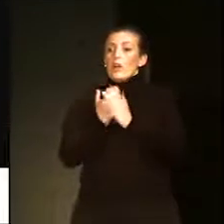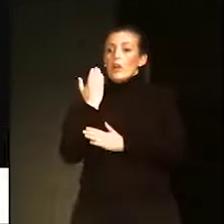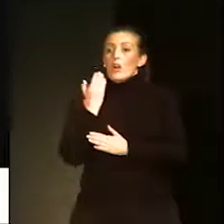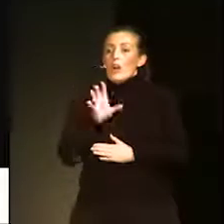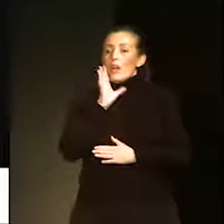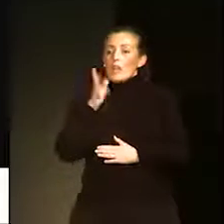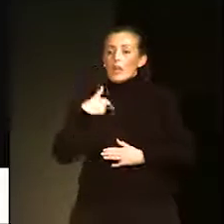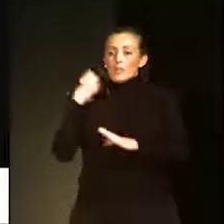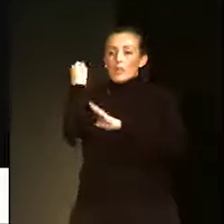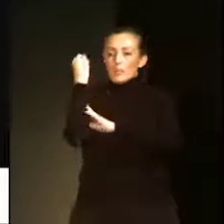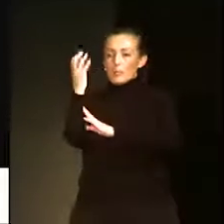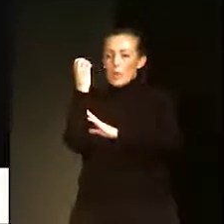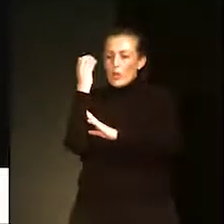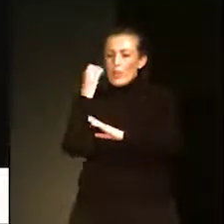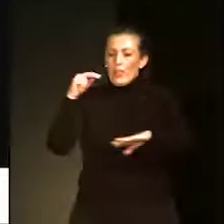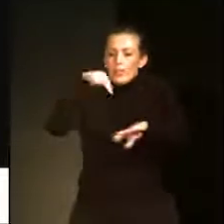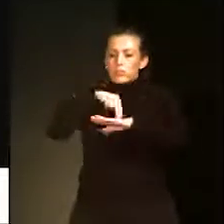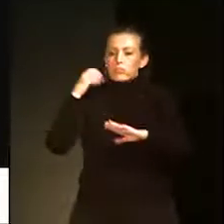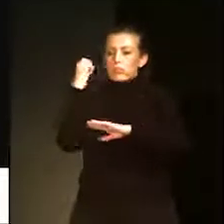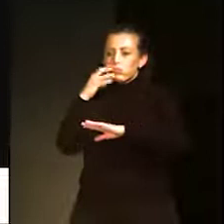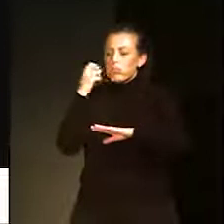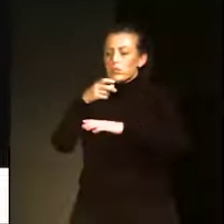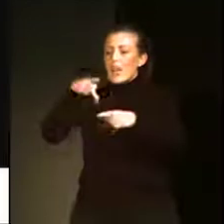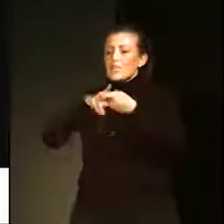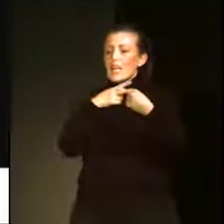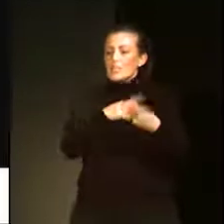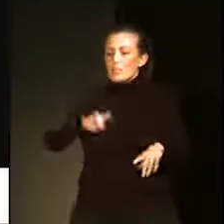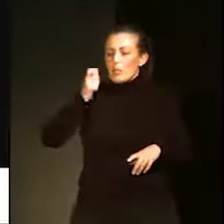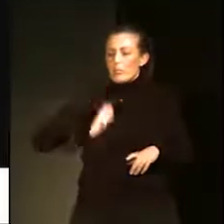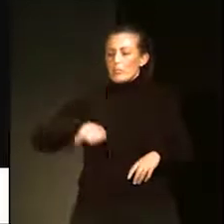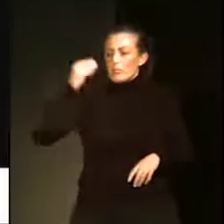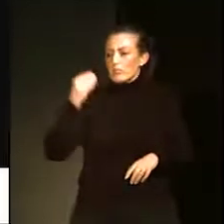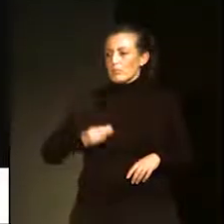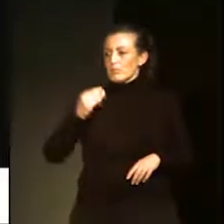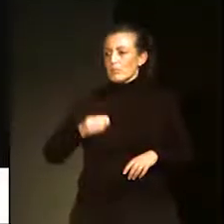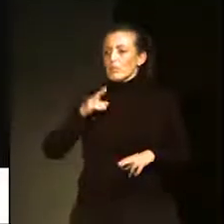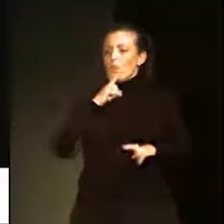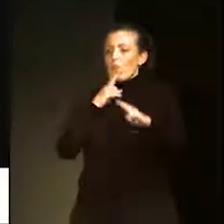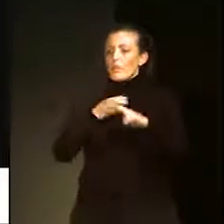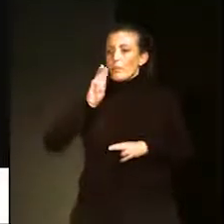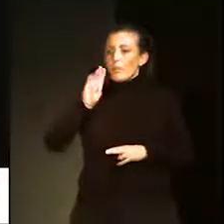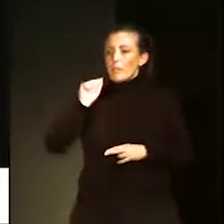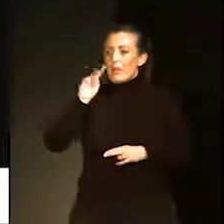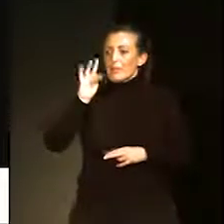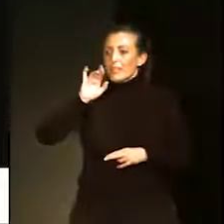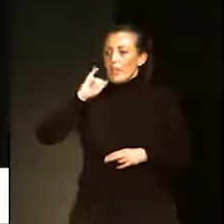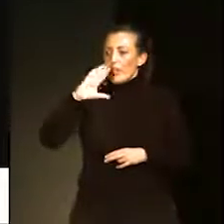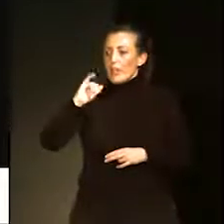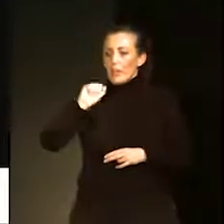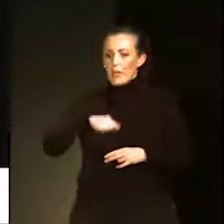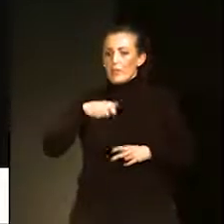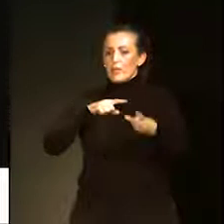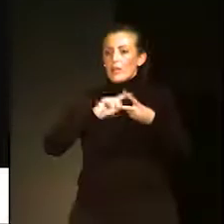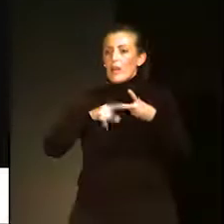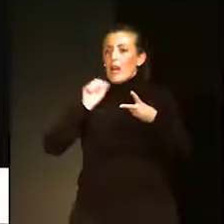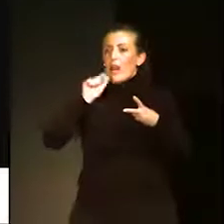sus ponencias y talleres de prestigiosos profesionales. Contamos este año con Patricia Orantes, Yanel